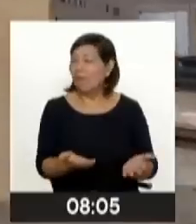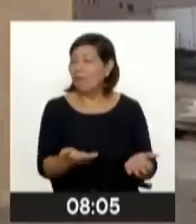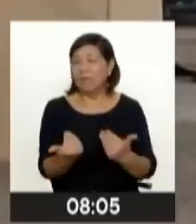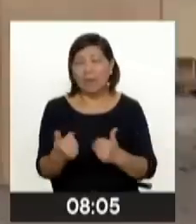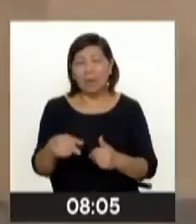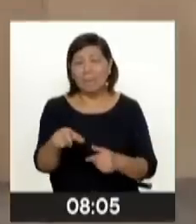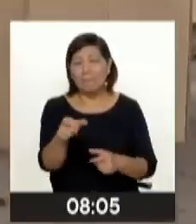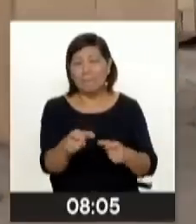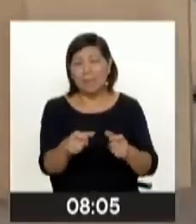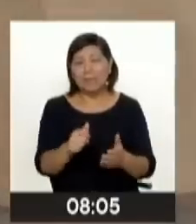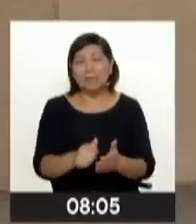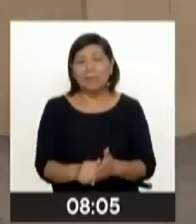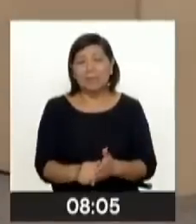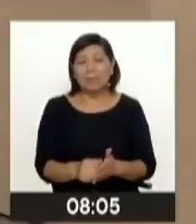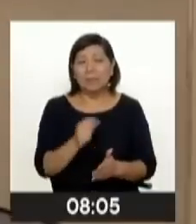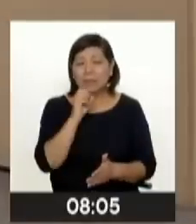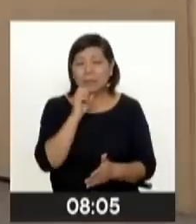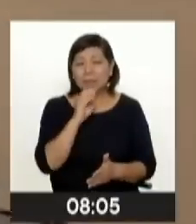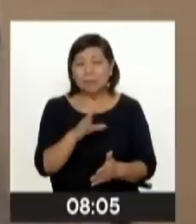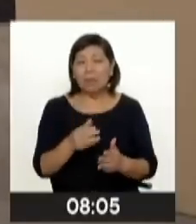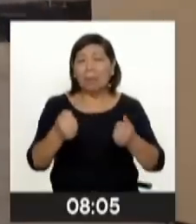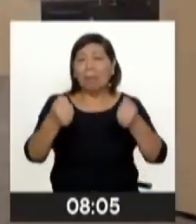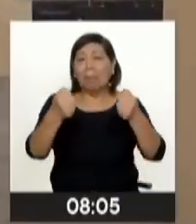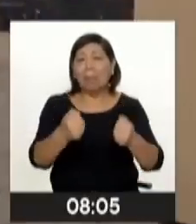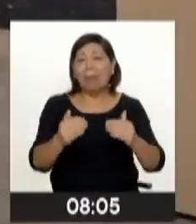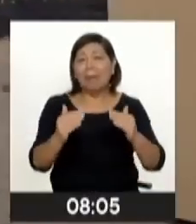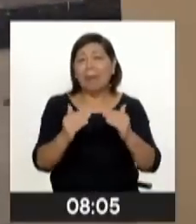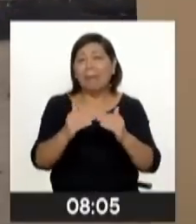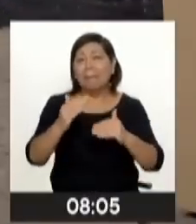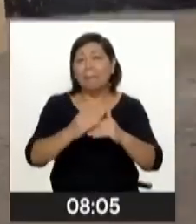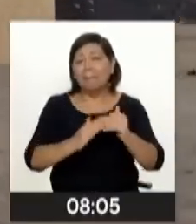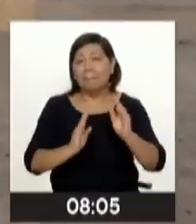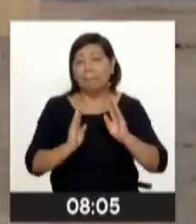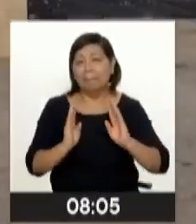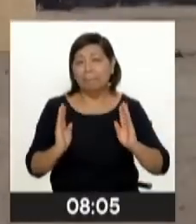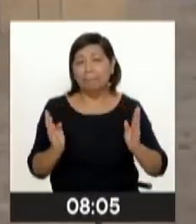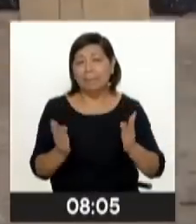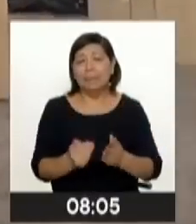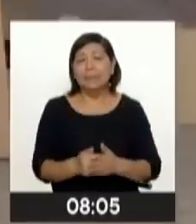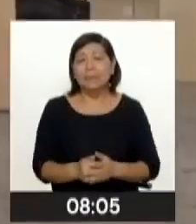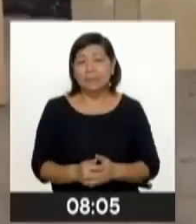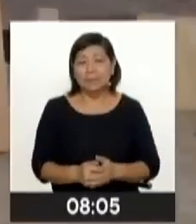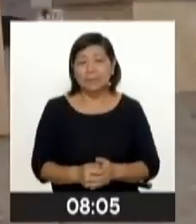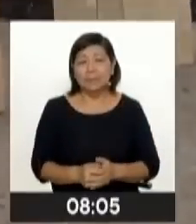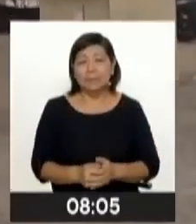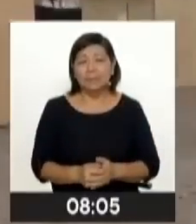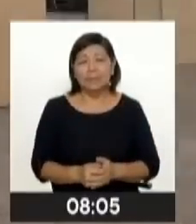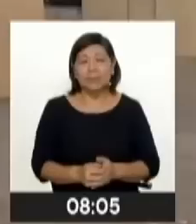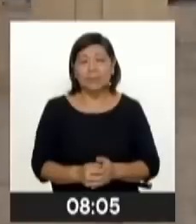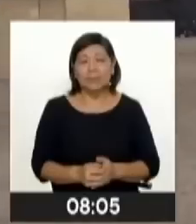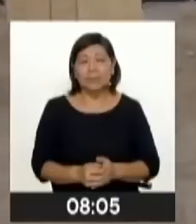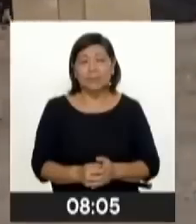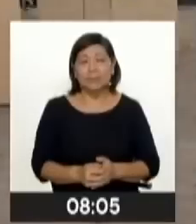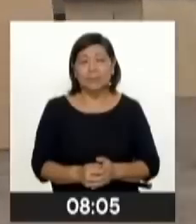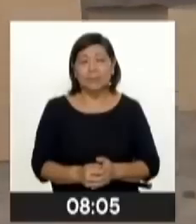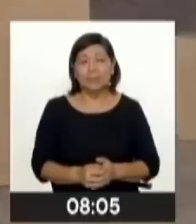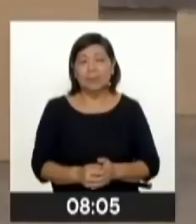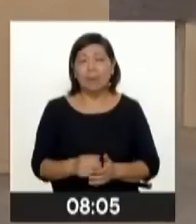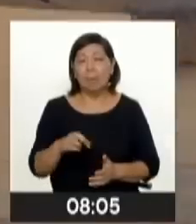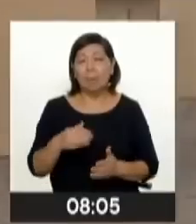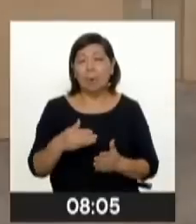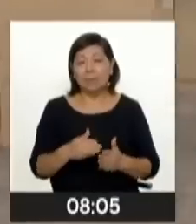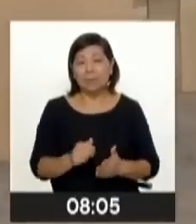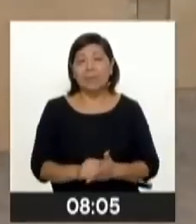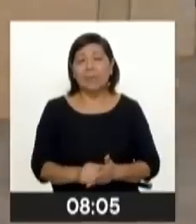desalojar a estas personas, reiteramos que se han instalado en esta parte de la jurisdicción de Pucusana.